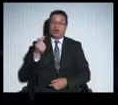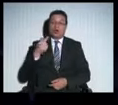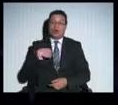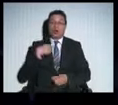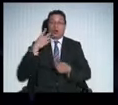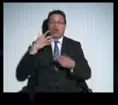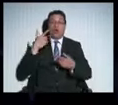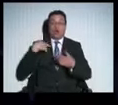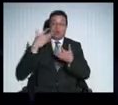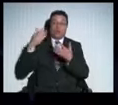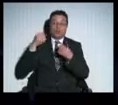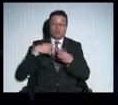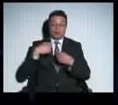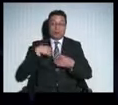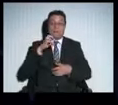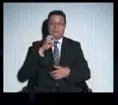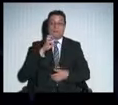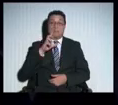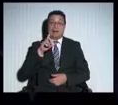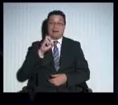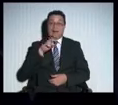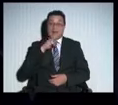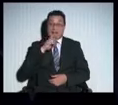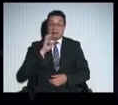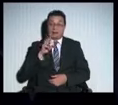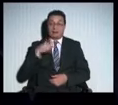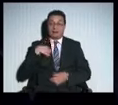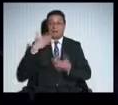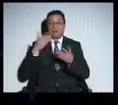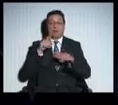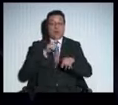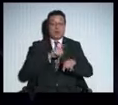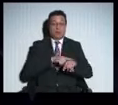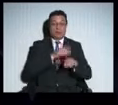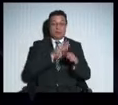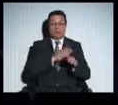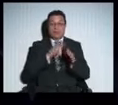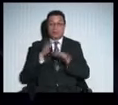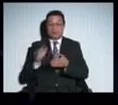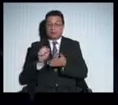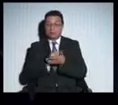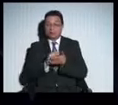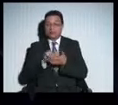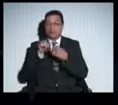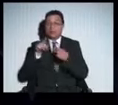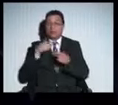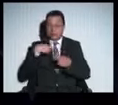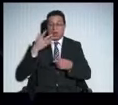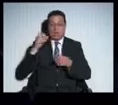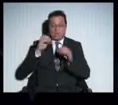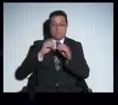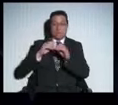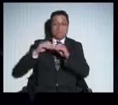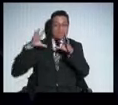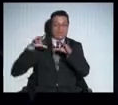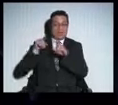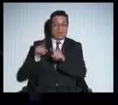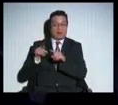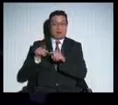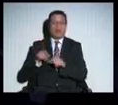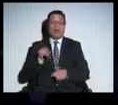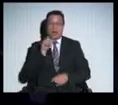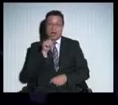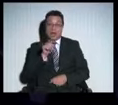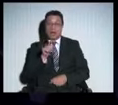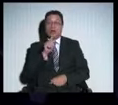la lífena el plante, cuando la tapa la lífena, cuando queda prendida. Y ahí